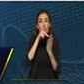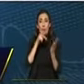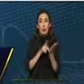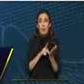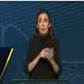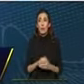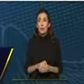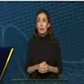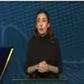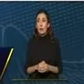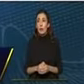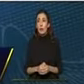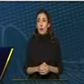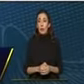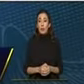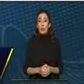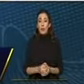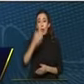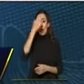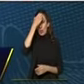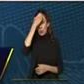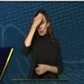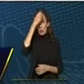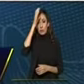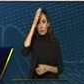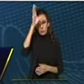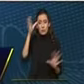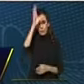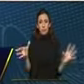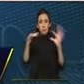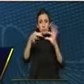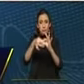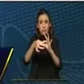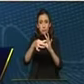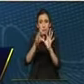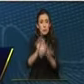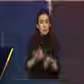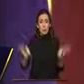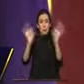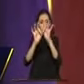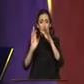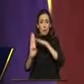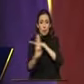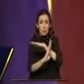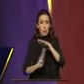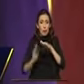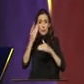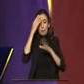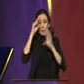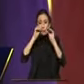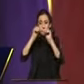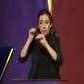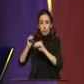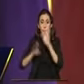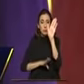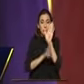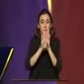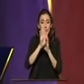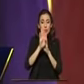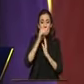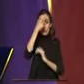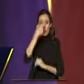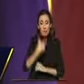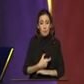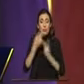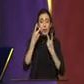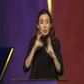materia. Educación y cultura están hermanadas, son esenciales en la formación humana, también como